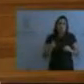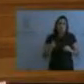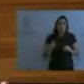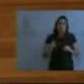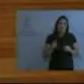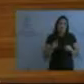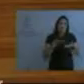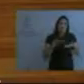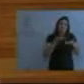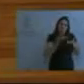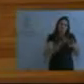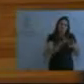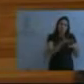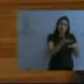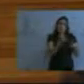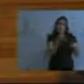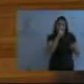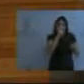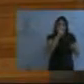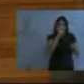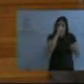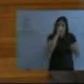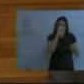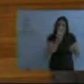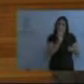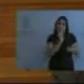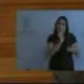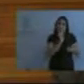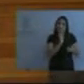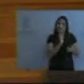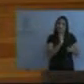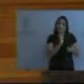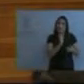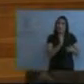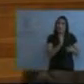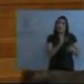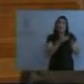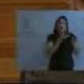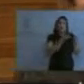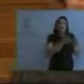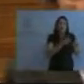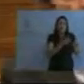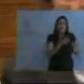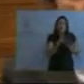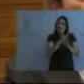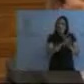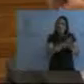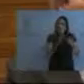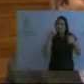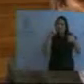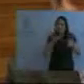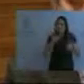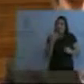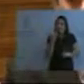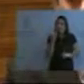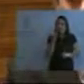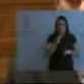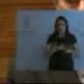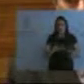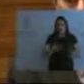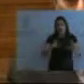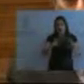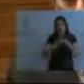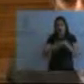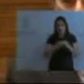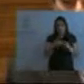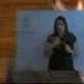a ayudar, le va a recordar periódicamente que debe adoptar medidas que sean realmente ventajosas para este colectivo, y se lo vamos